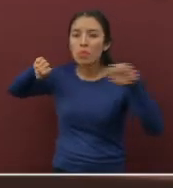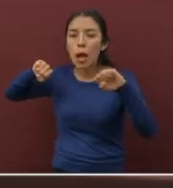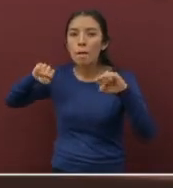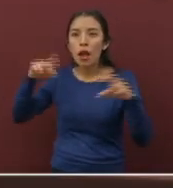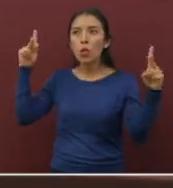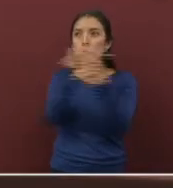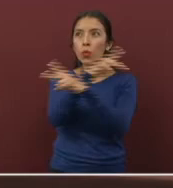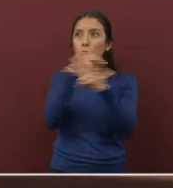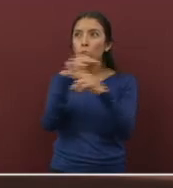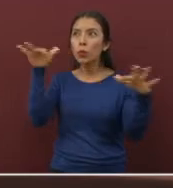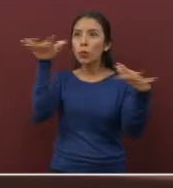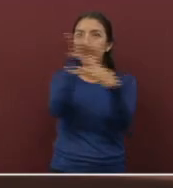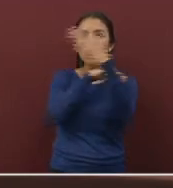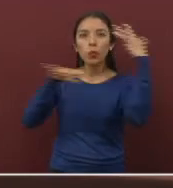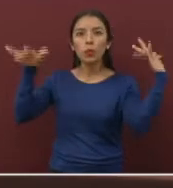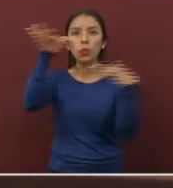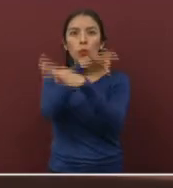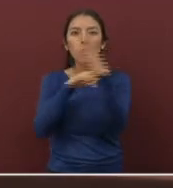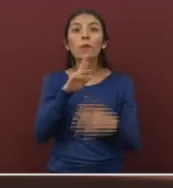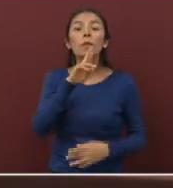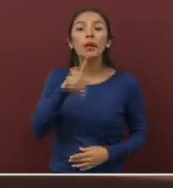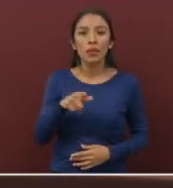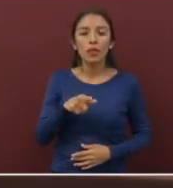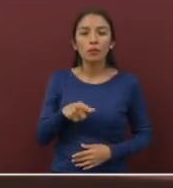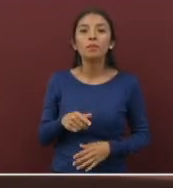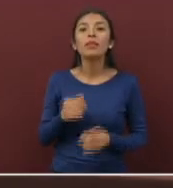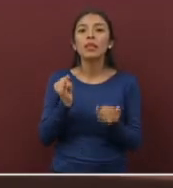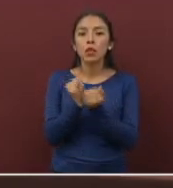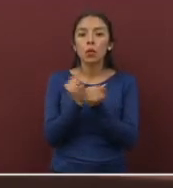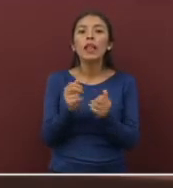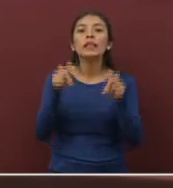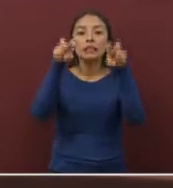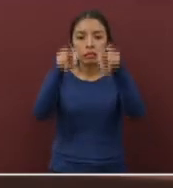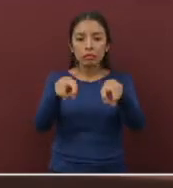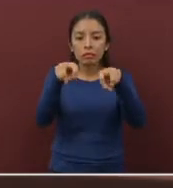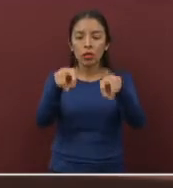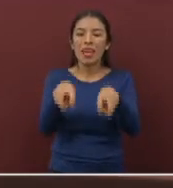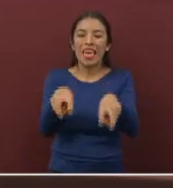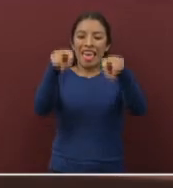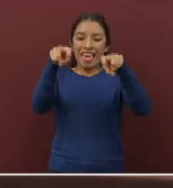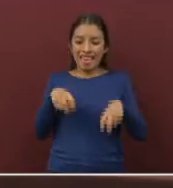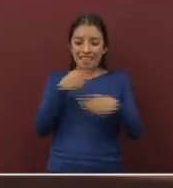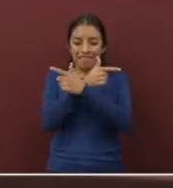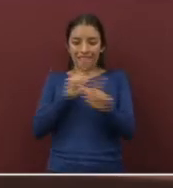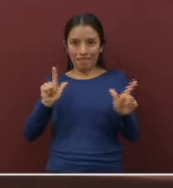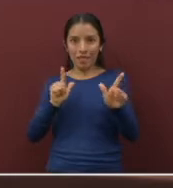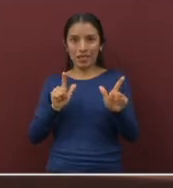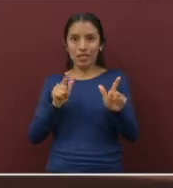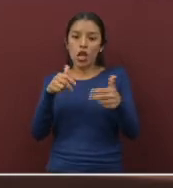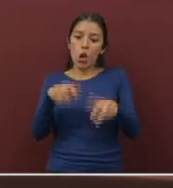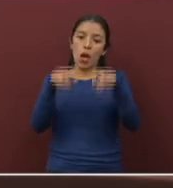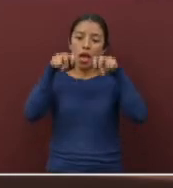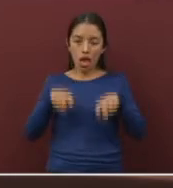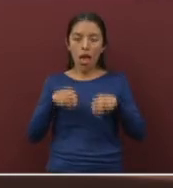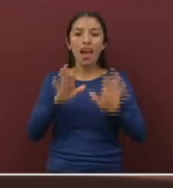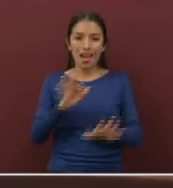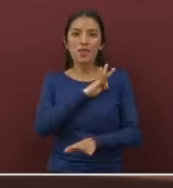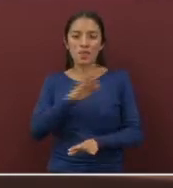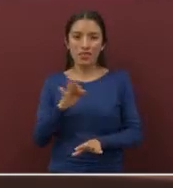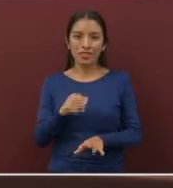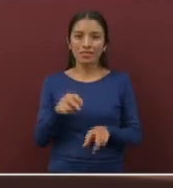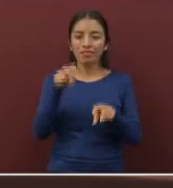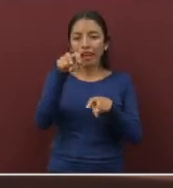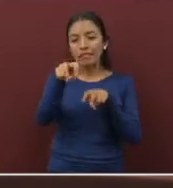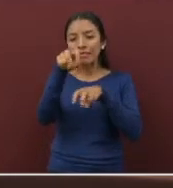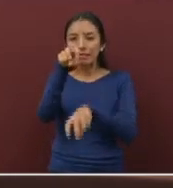del vehículo considere dejar una fila de asientos vacía entre usted y los demás pasajeros y evitar en